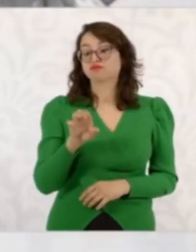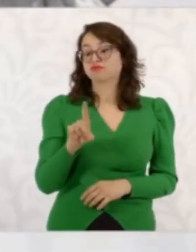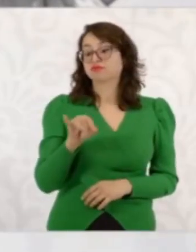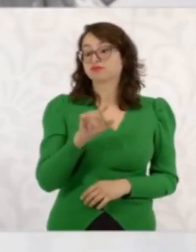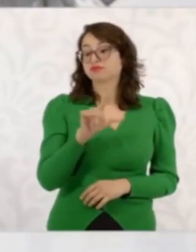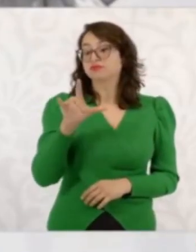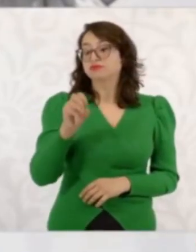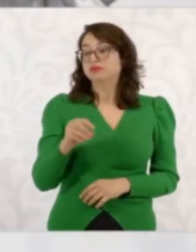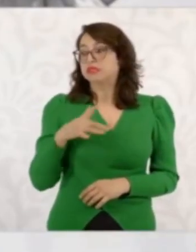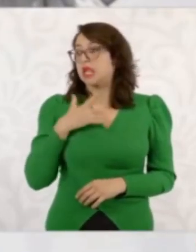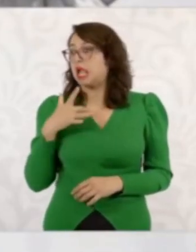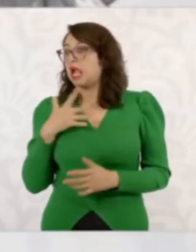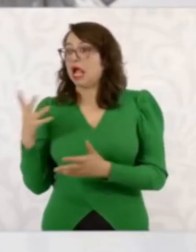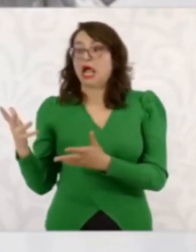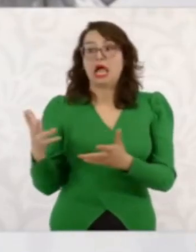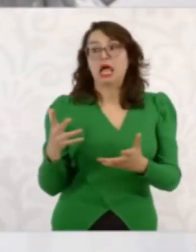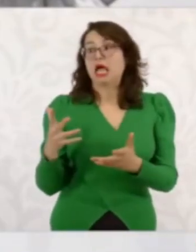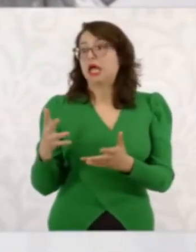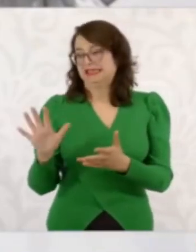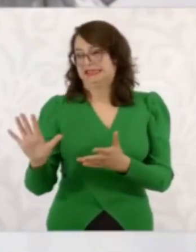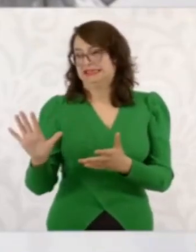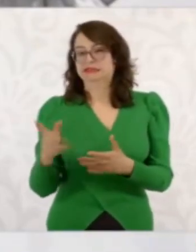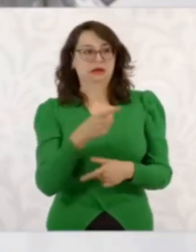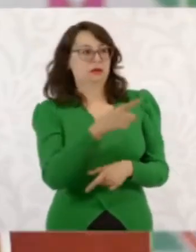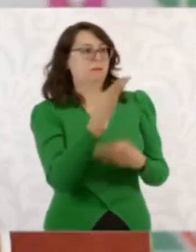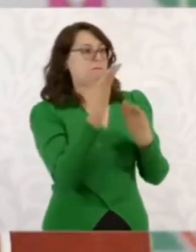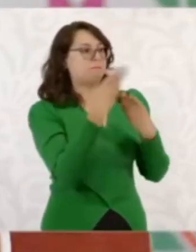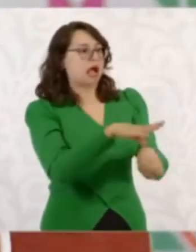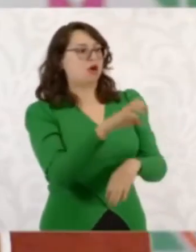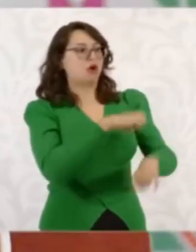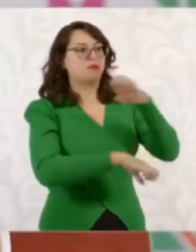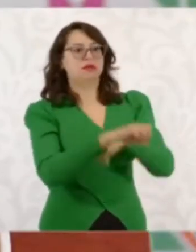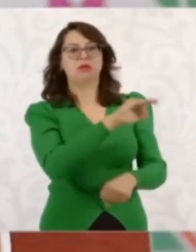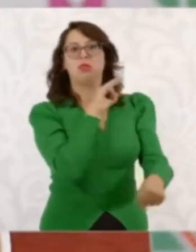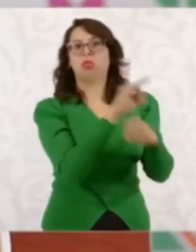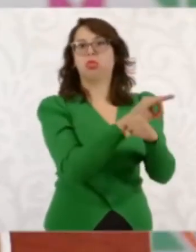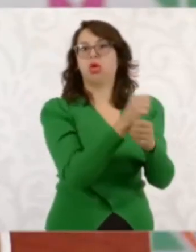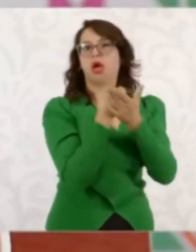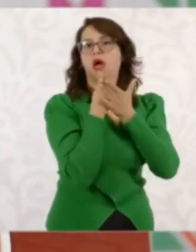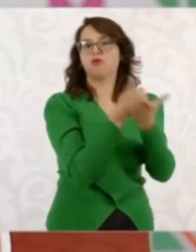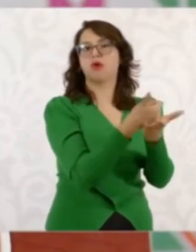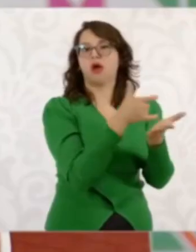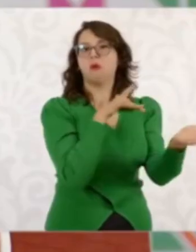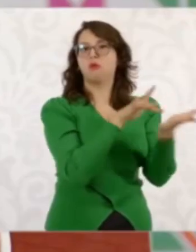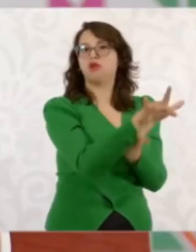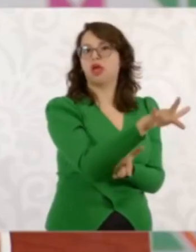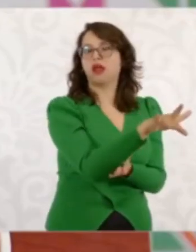los bancos, a los de arriba, a las empresas, a los de arriba,